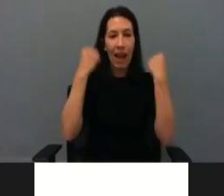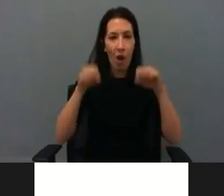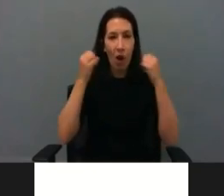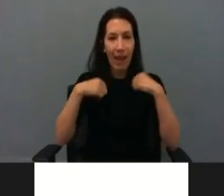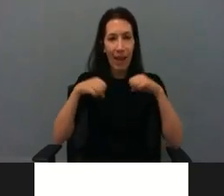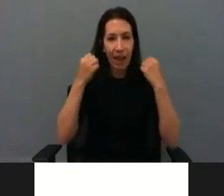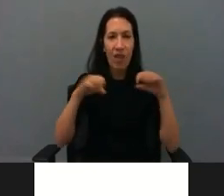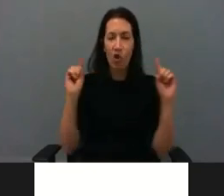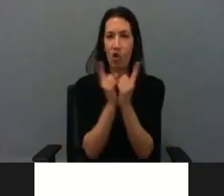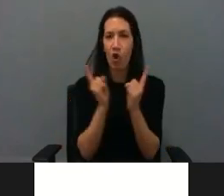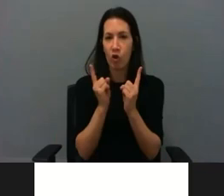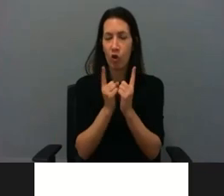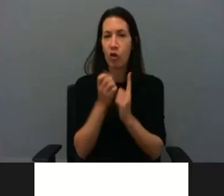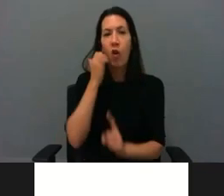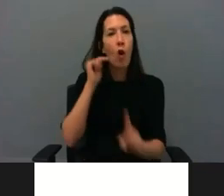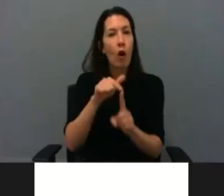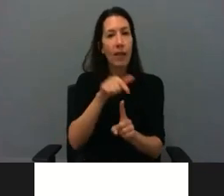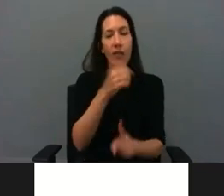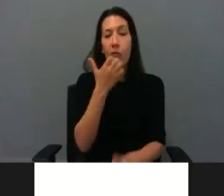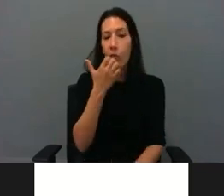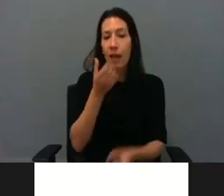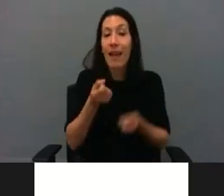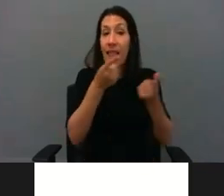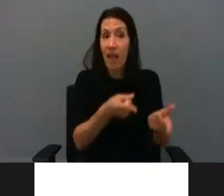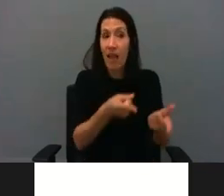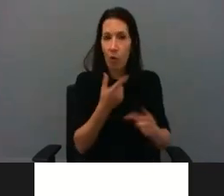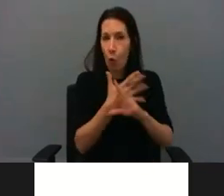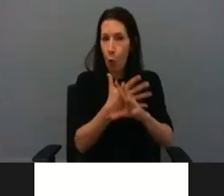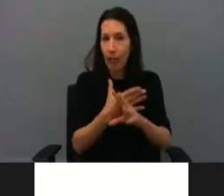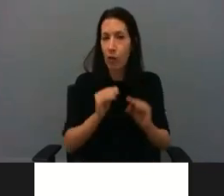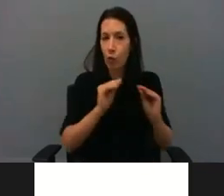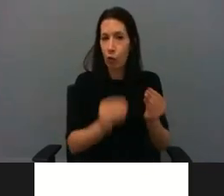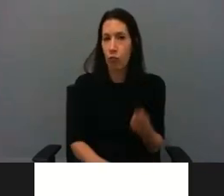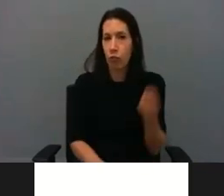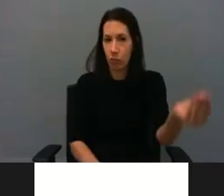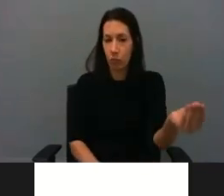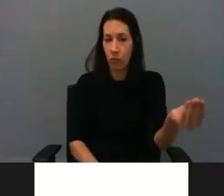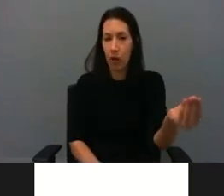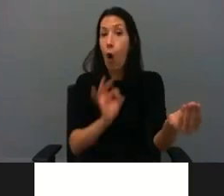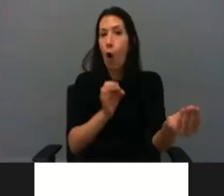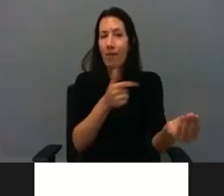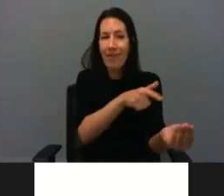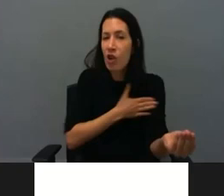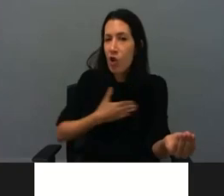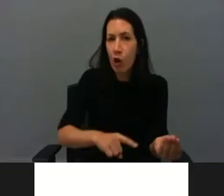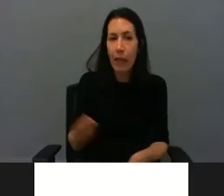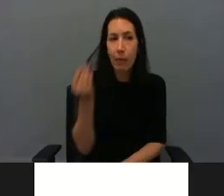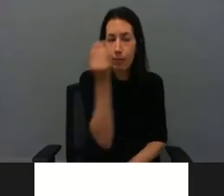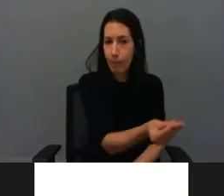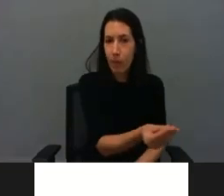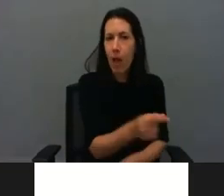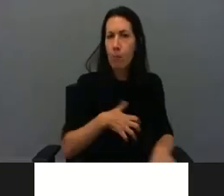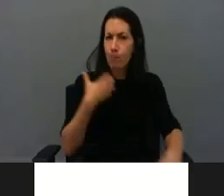manifieste. Por ejemplo, le damos a escoger dos juguetes o le damos el que no quiere, que